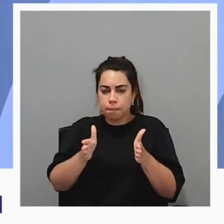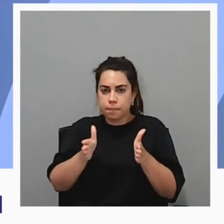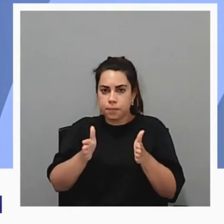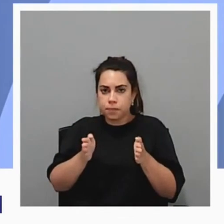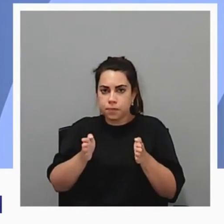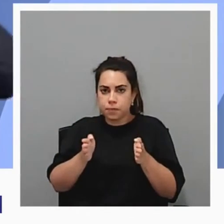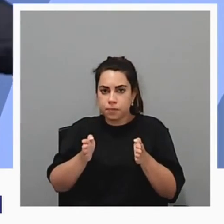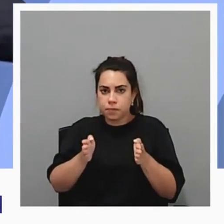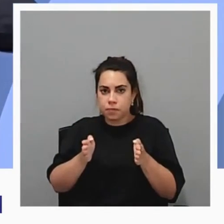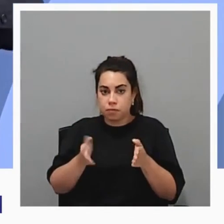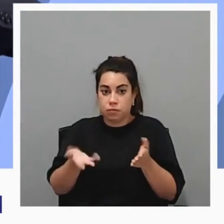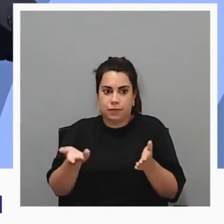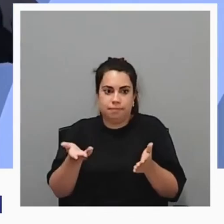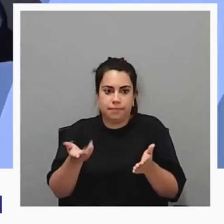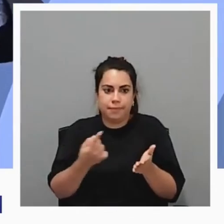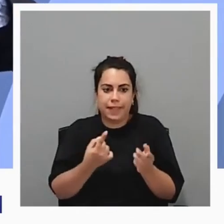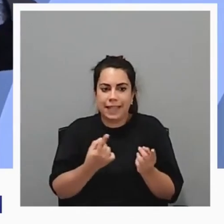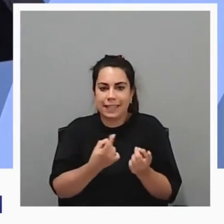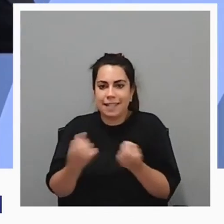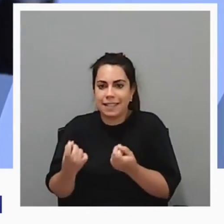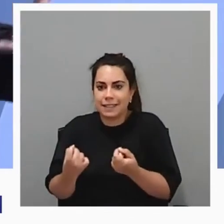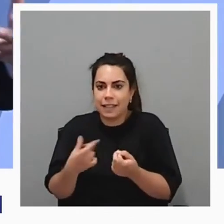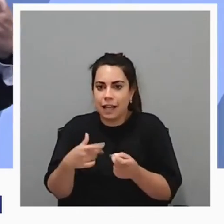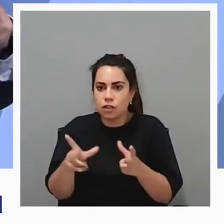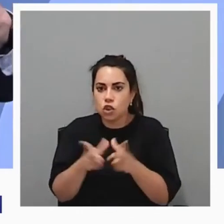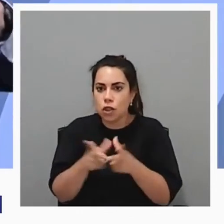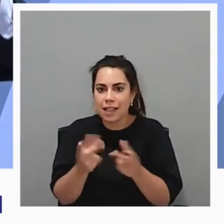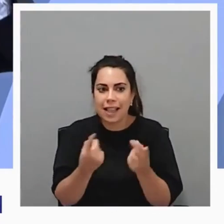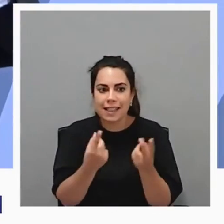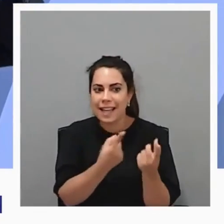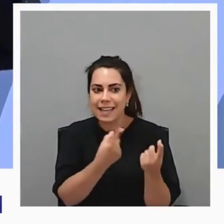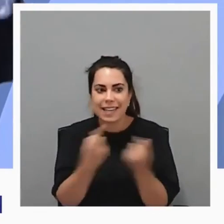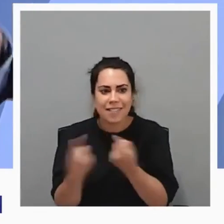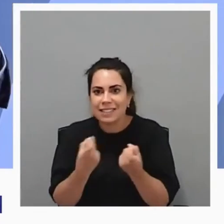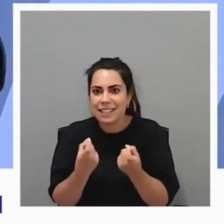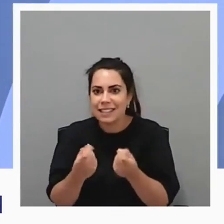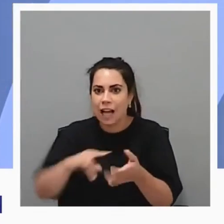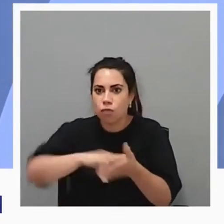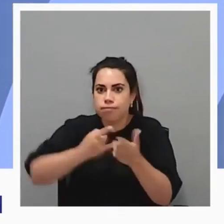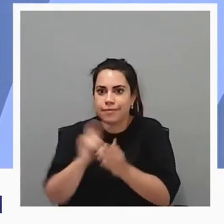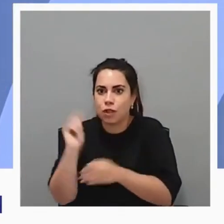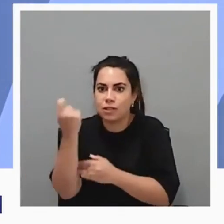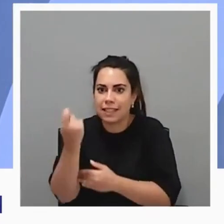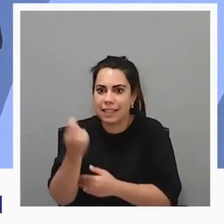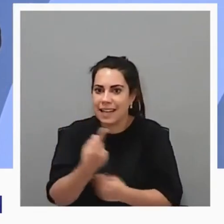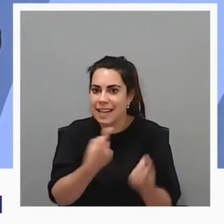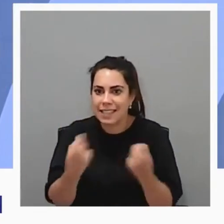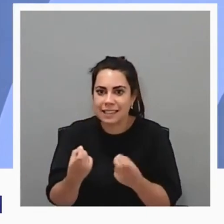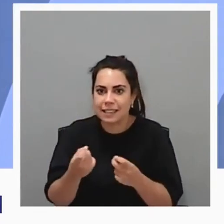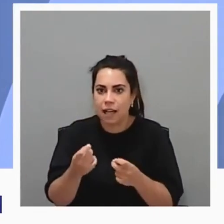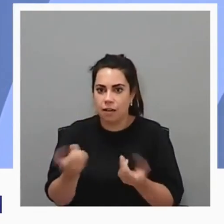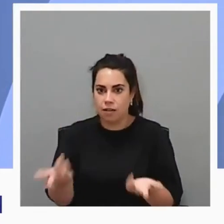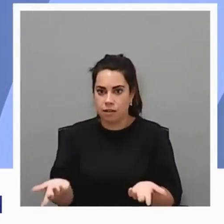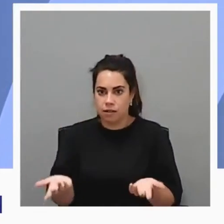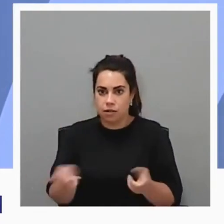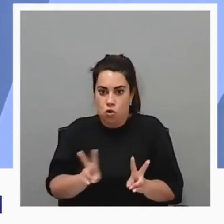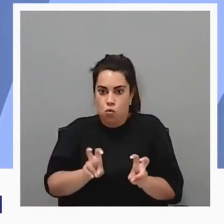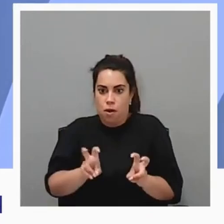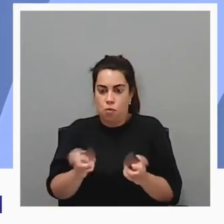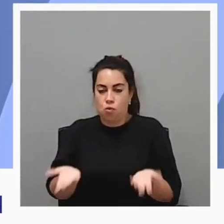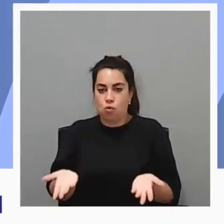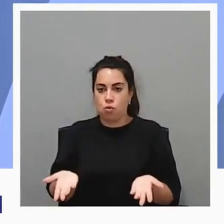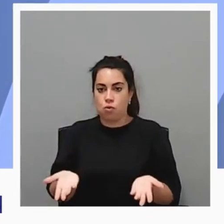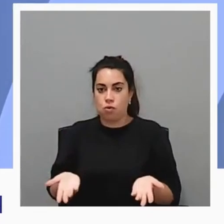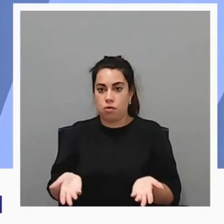instinto de supervivencia, la sociedad tiene que responder de manera más innovadora a eso. Y desgraciada la